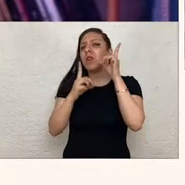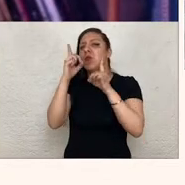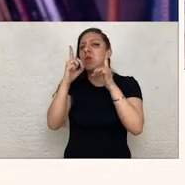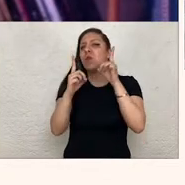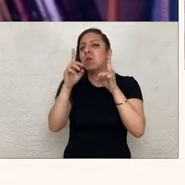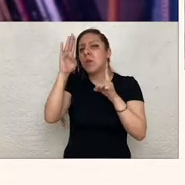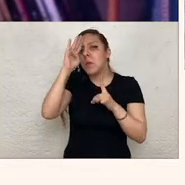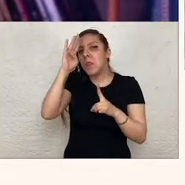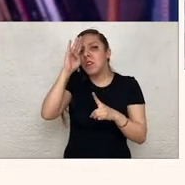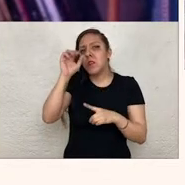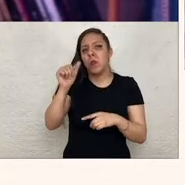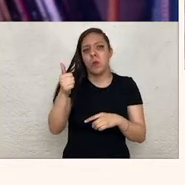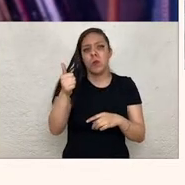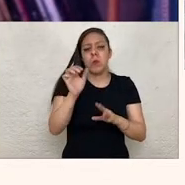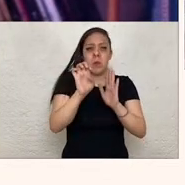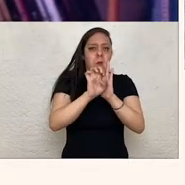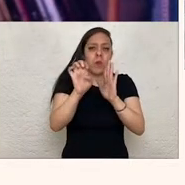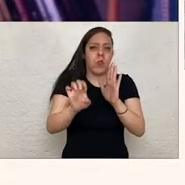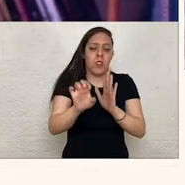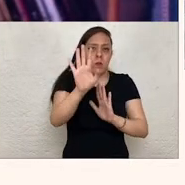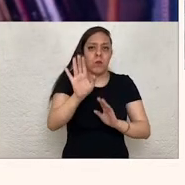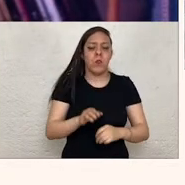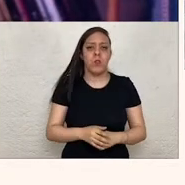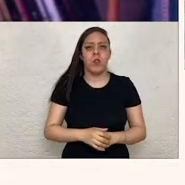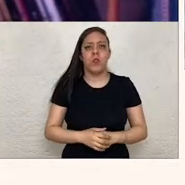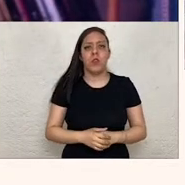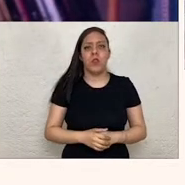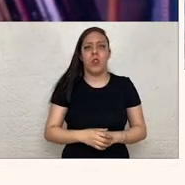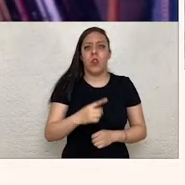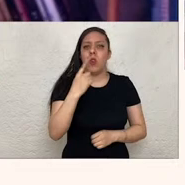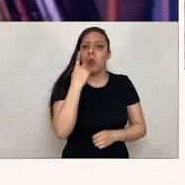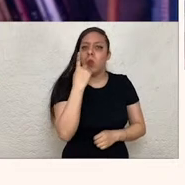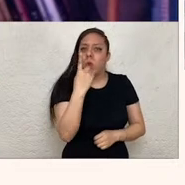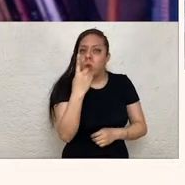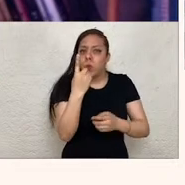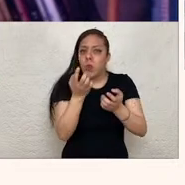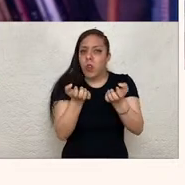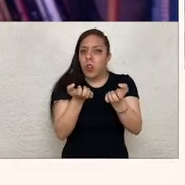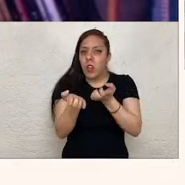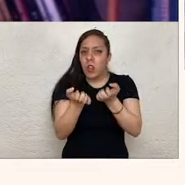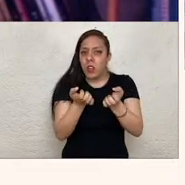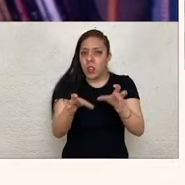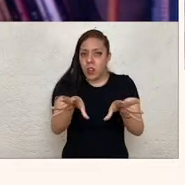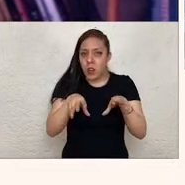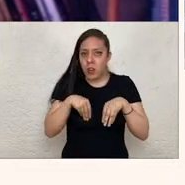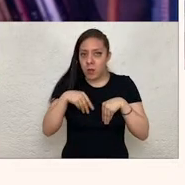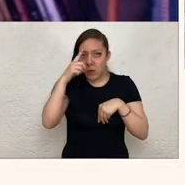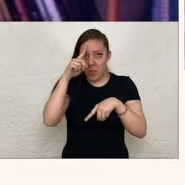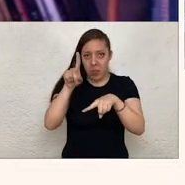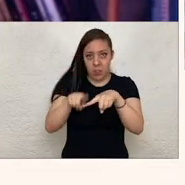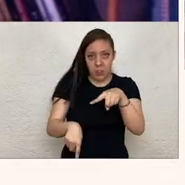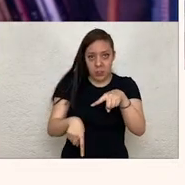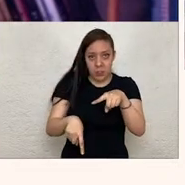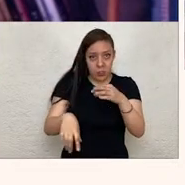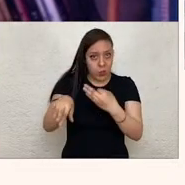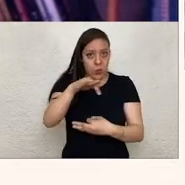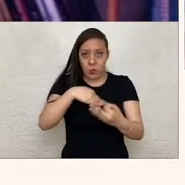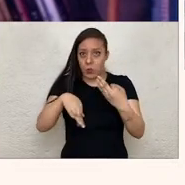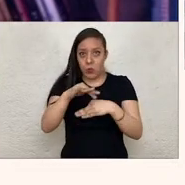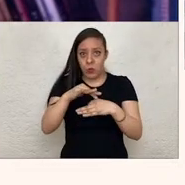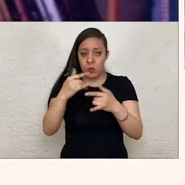inquietud de pensar, por un lado, por ejemplo, en realizar un ejercicio de descolonización con las